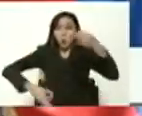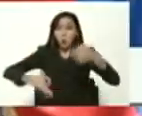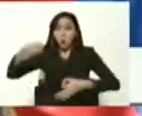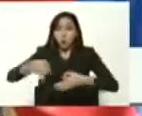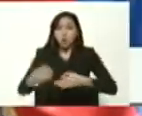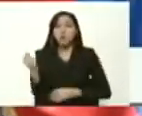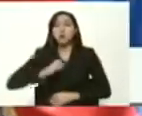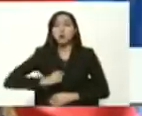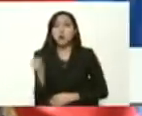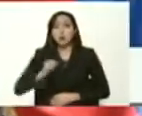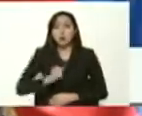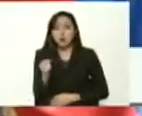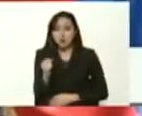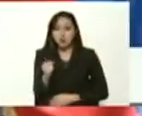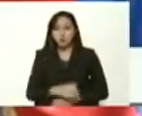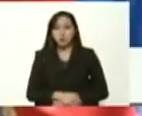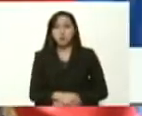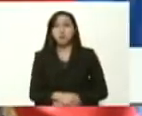DIGESIN,